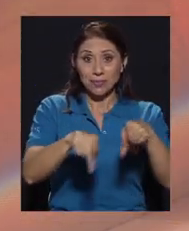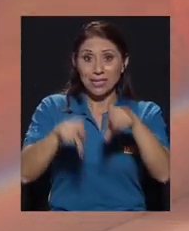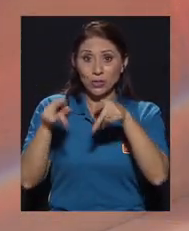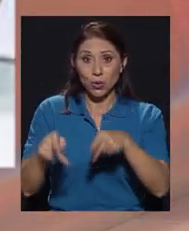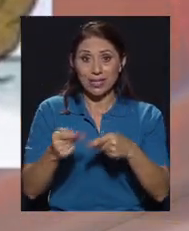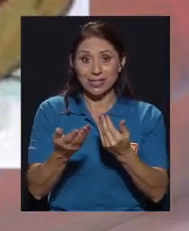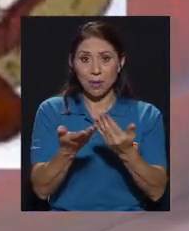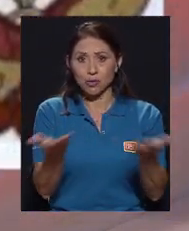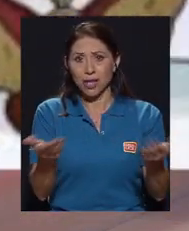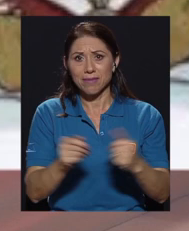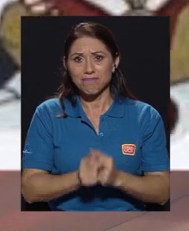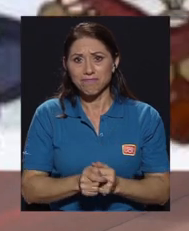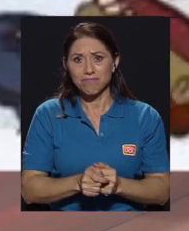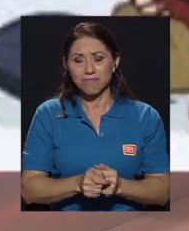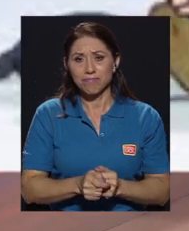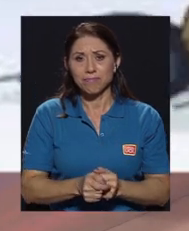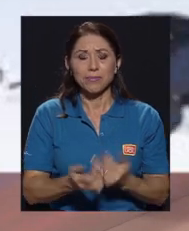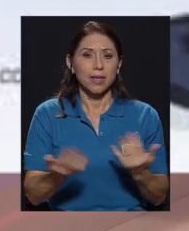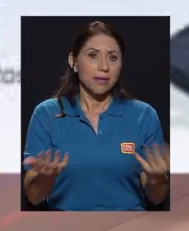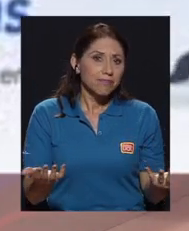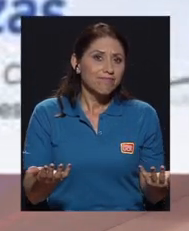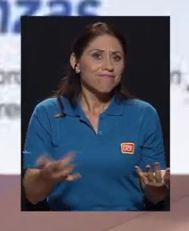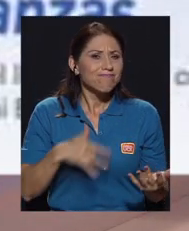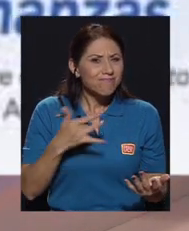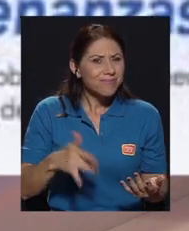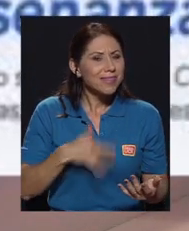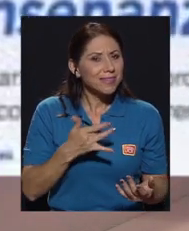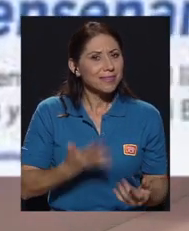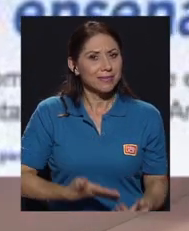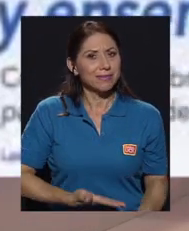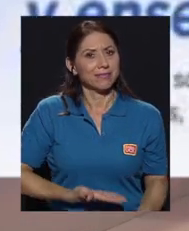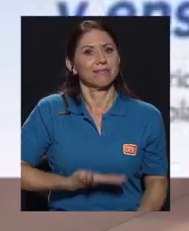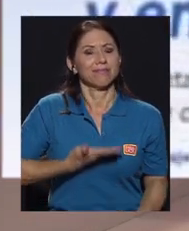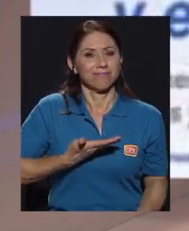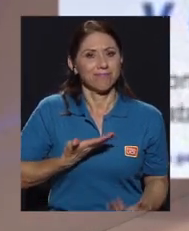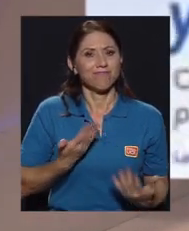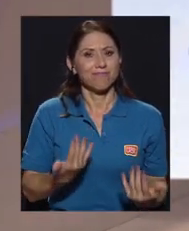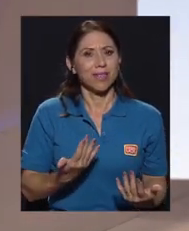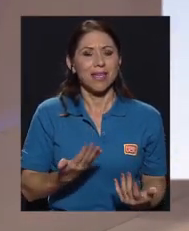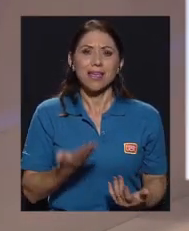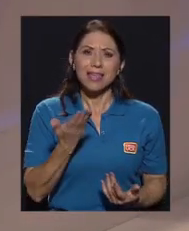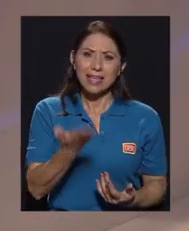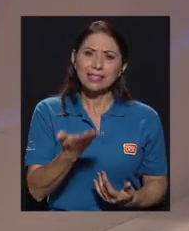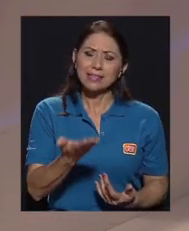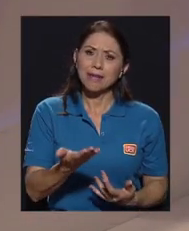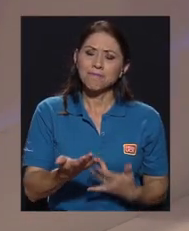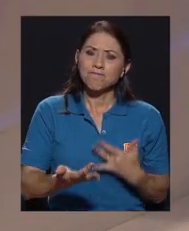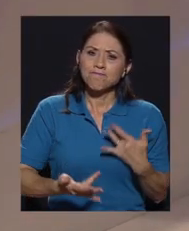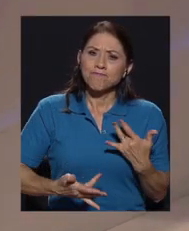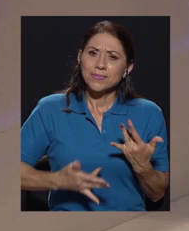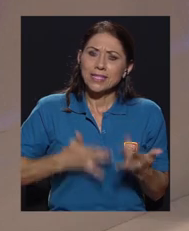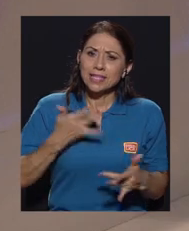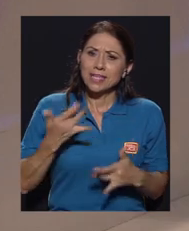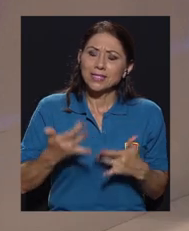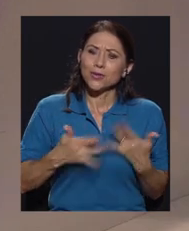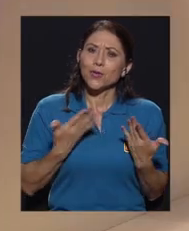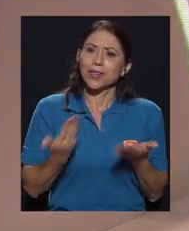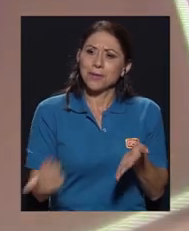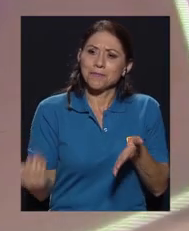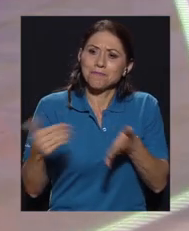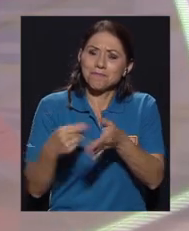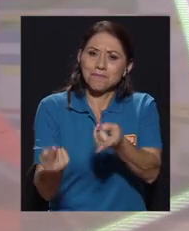personas que estamos ahí, de alguna manera, sienten ese orgullo y esa sensación de